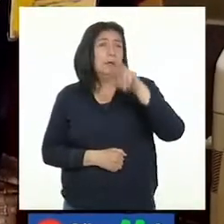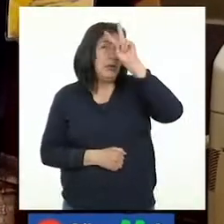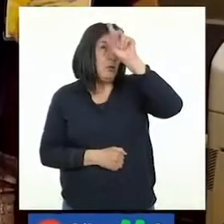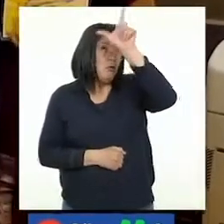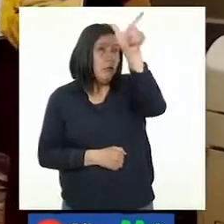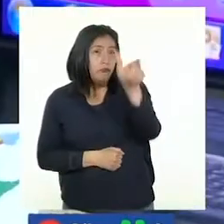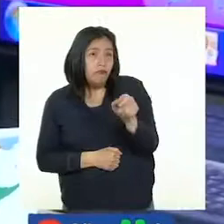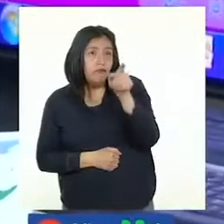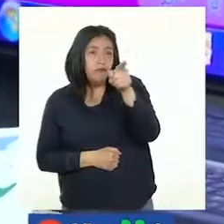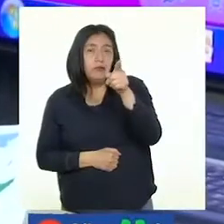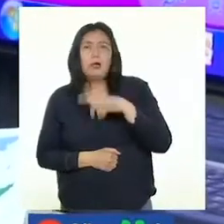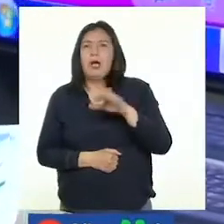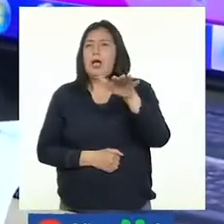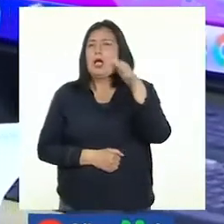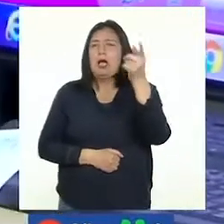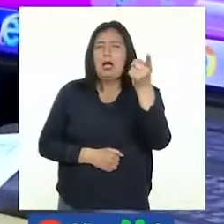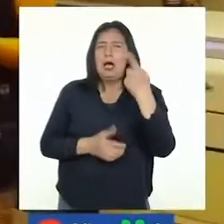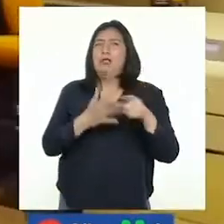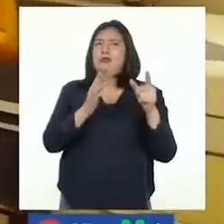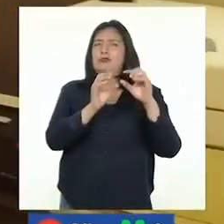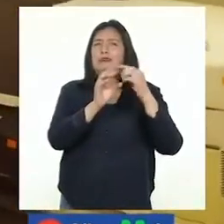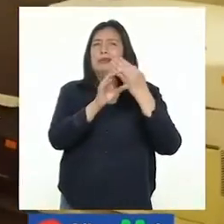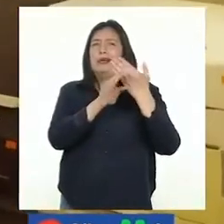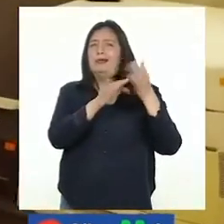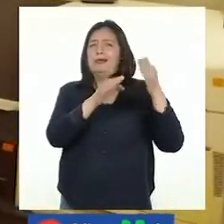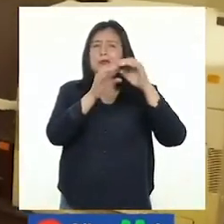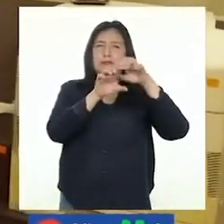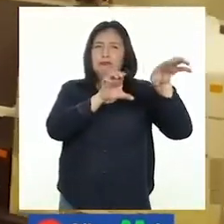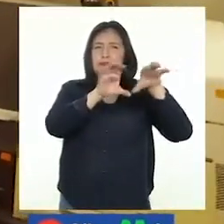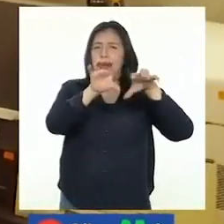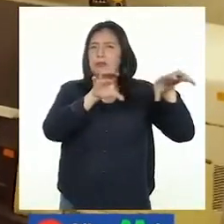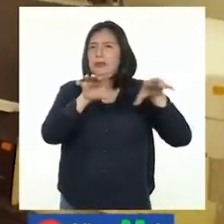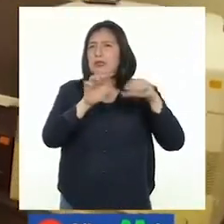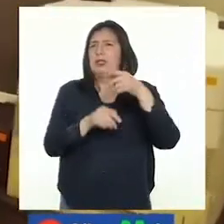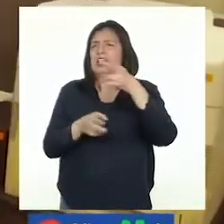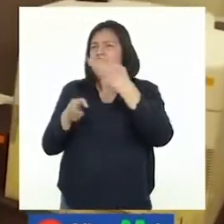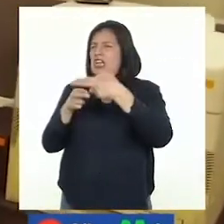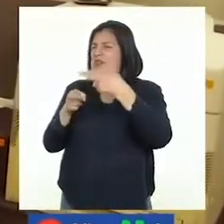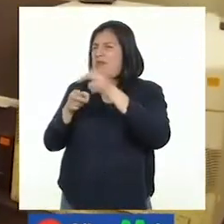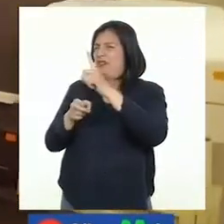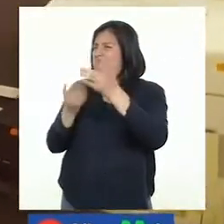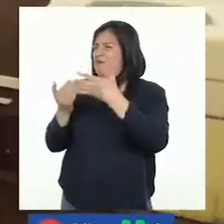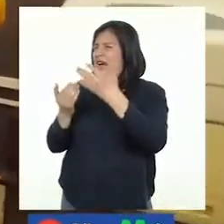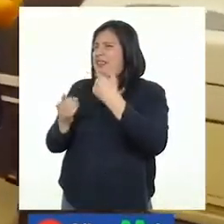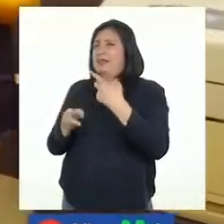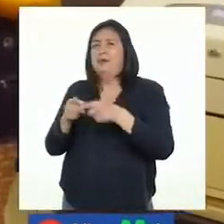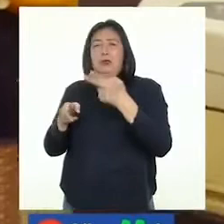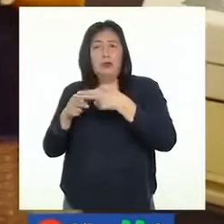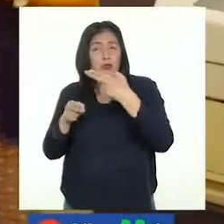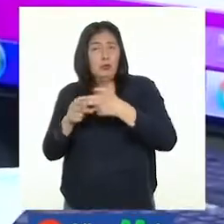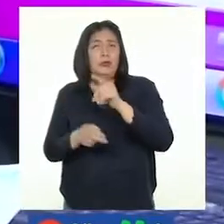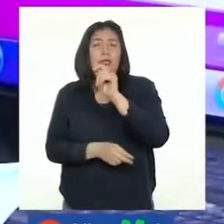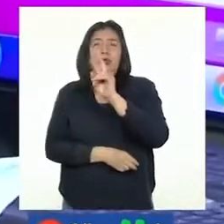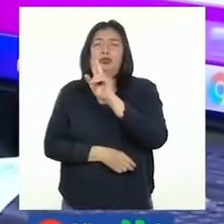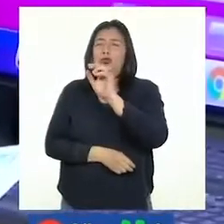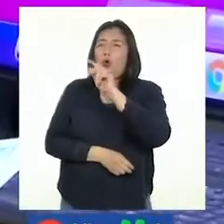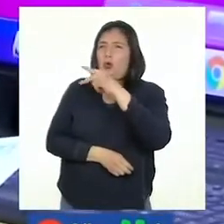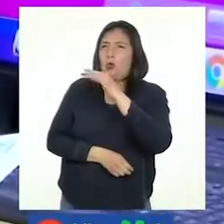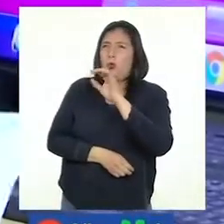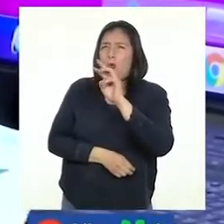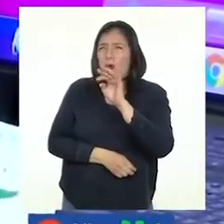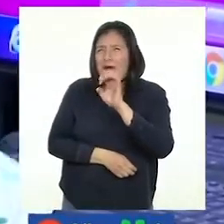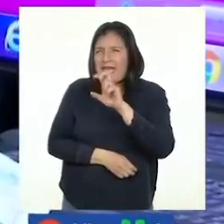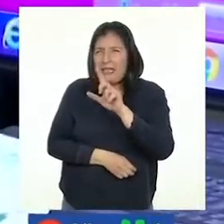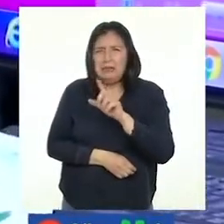Perú y hay una clasificación que es, el nombre no es muy sencillo, pero se llama Thornway.